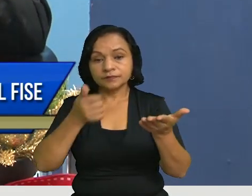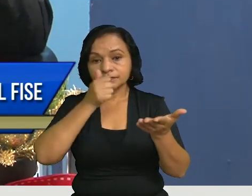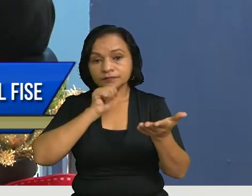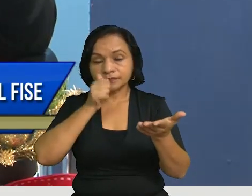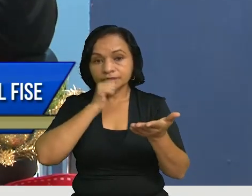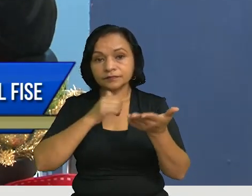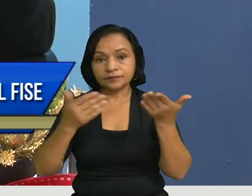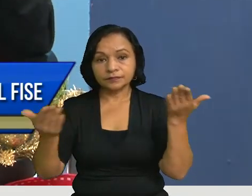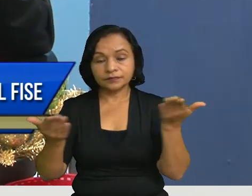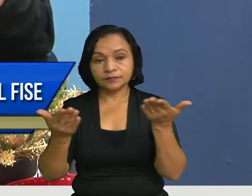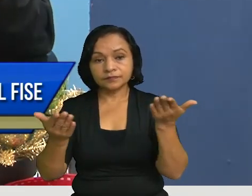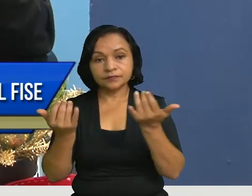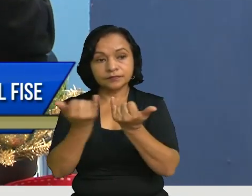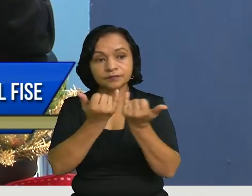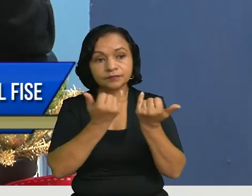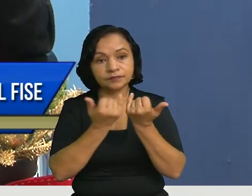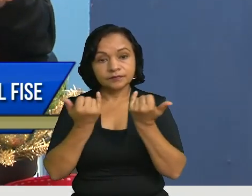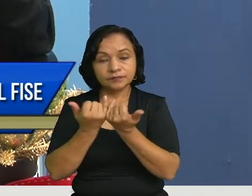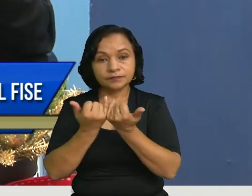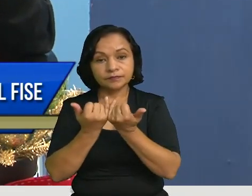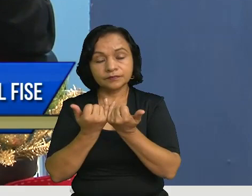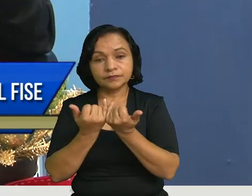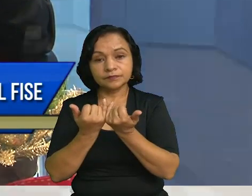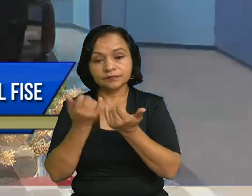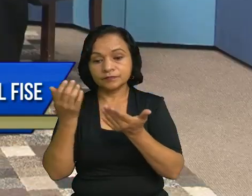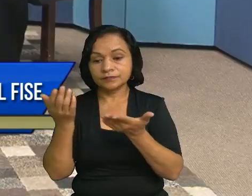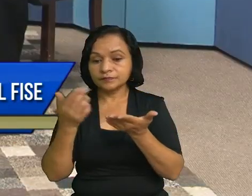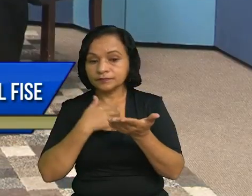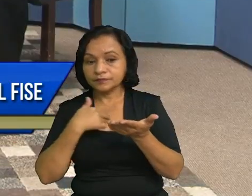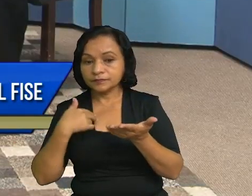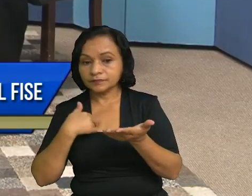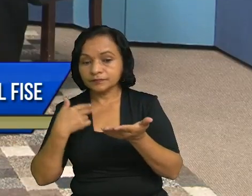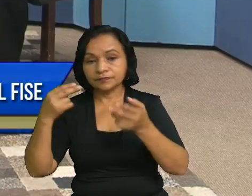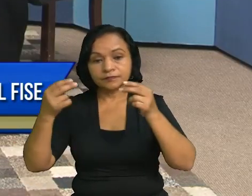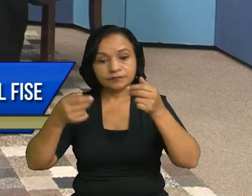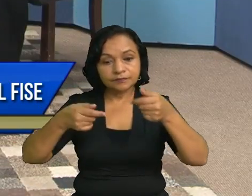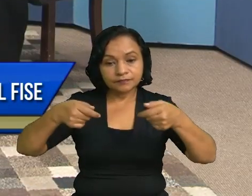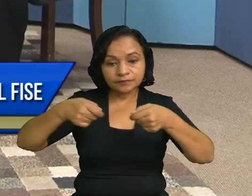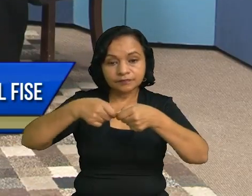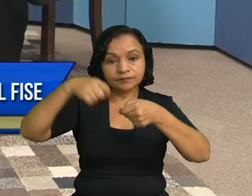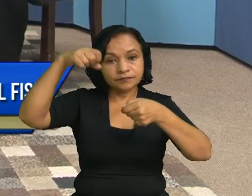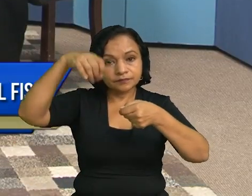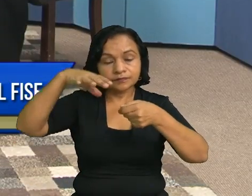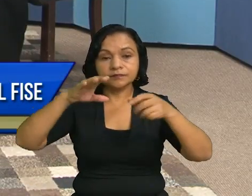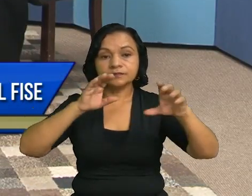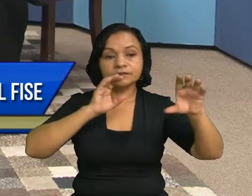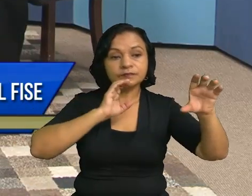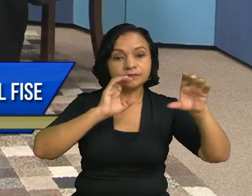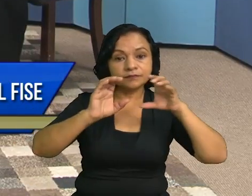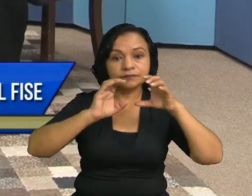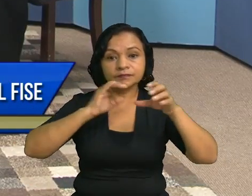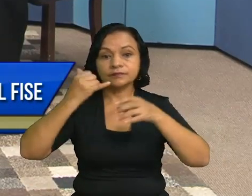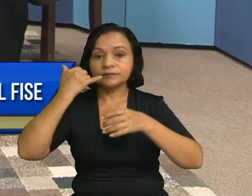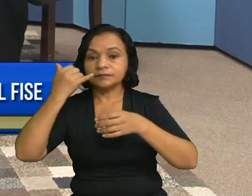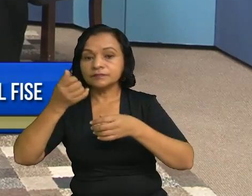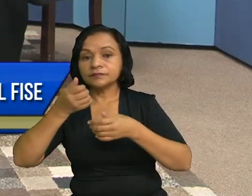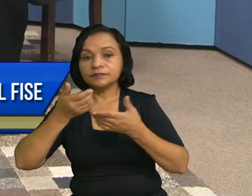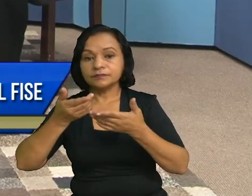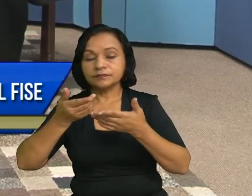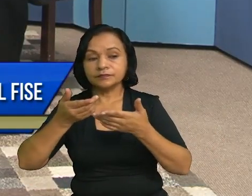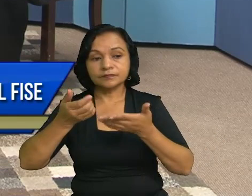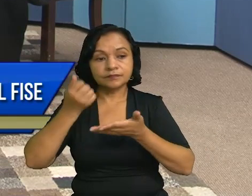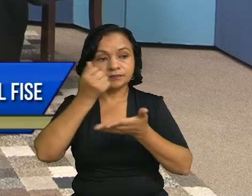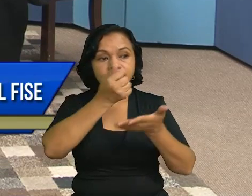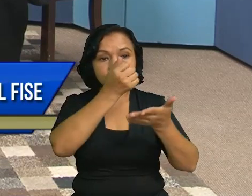así como también se invierte en energía se invierte en telecomunicaciones se invierte en la